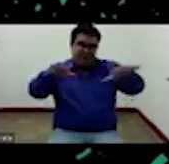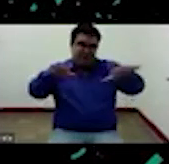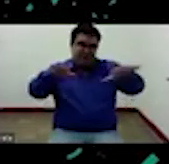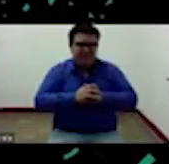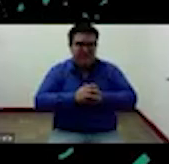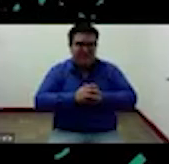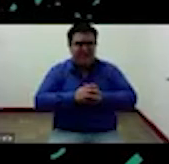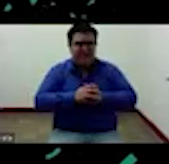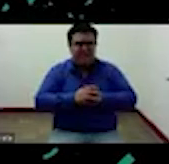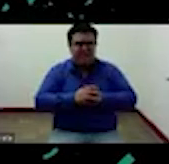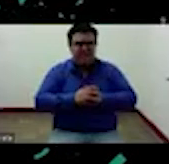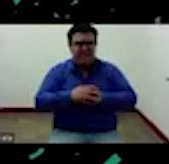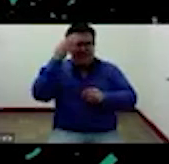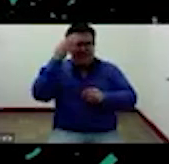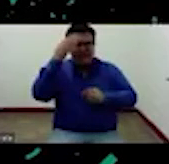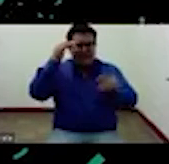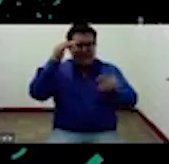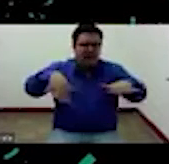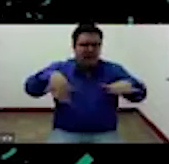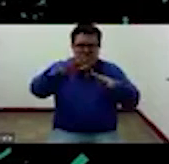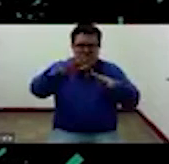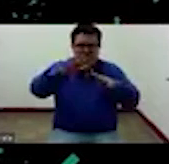los paisanos